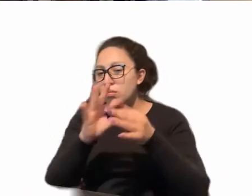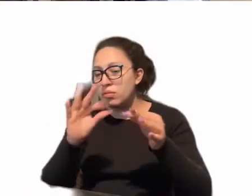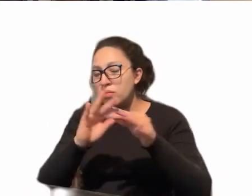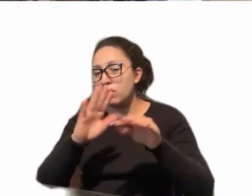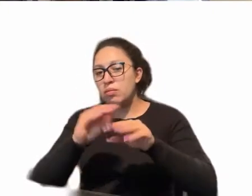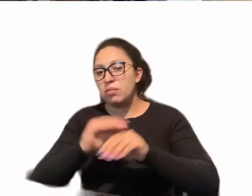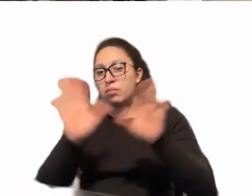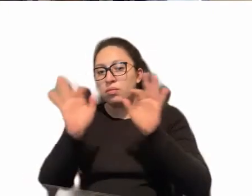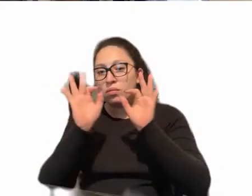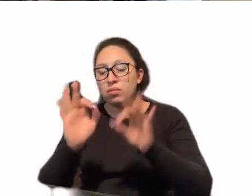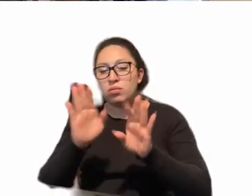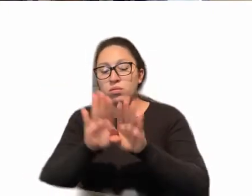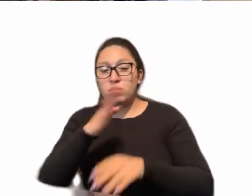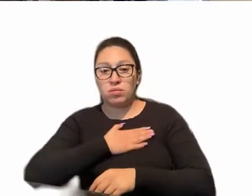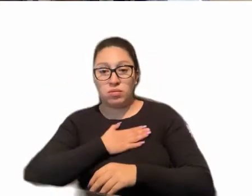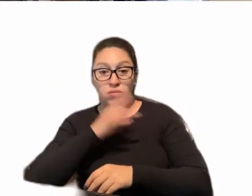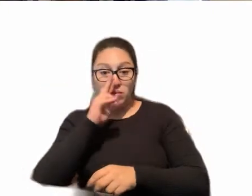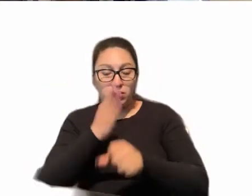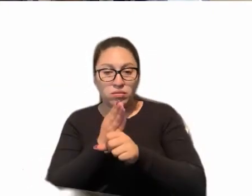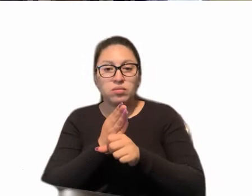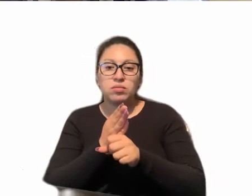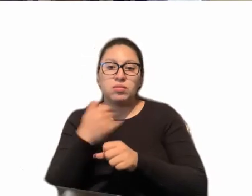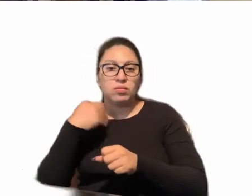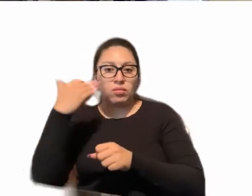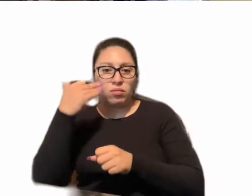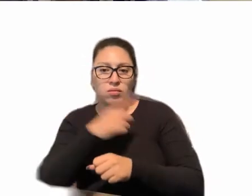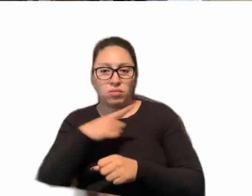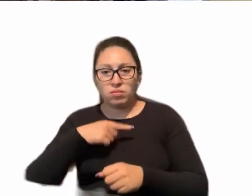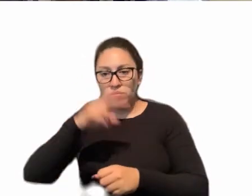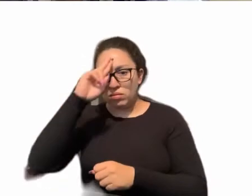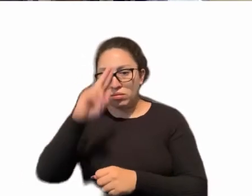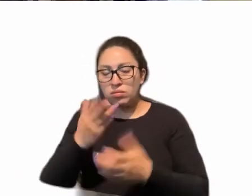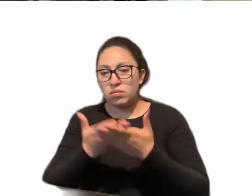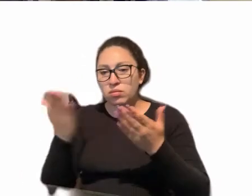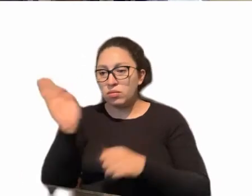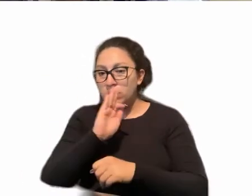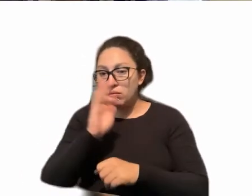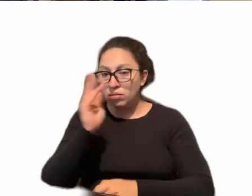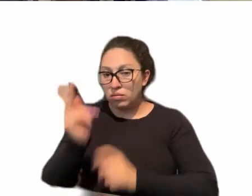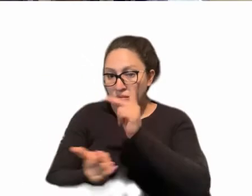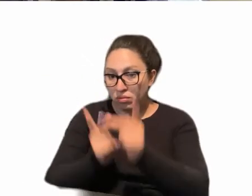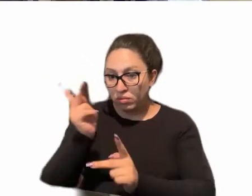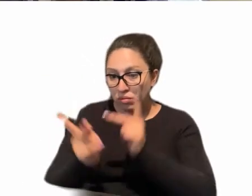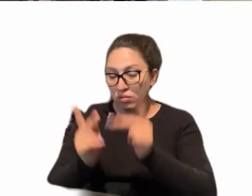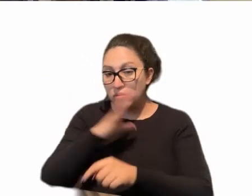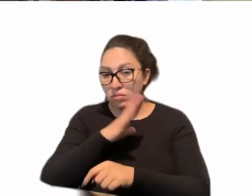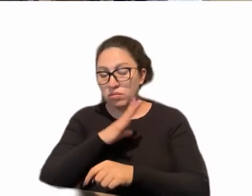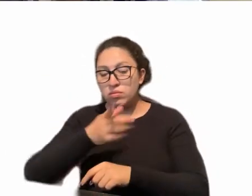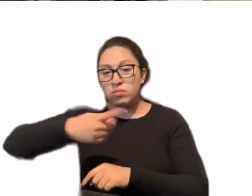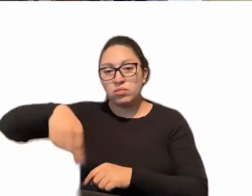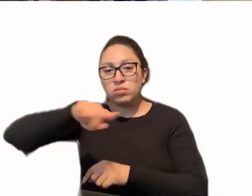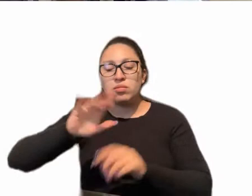corresponde, en los tiempos en los que me corresponde. Entonces, si hay una pregunta en el formato de